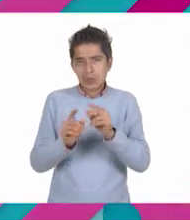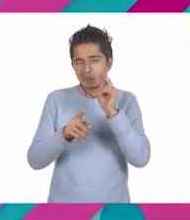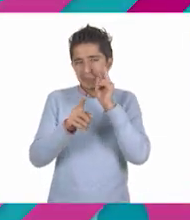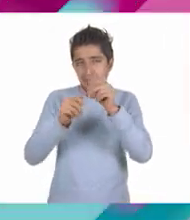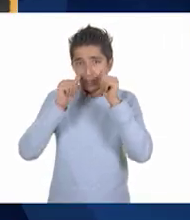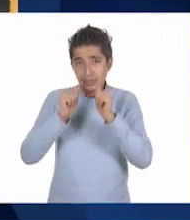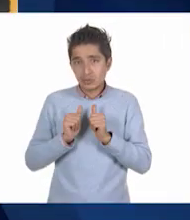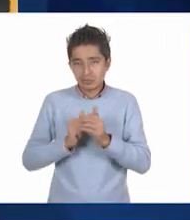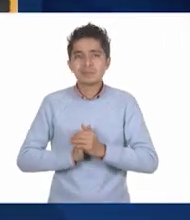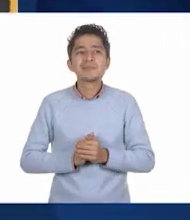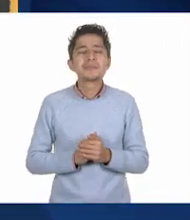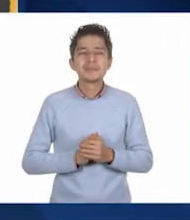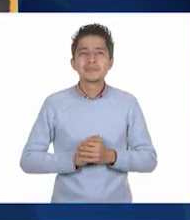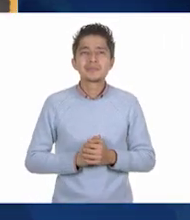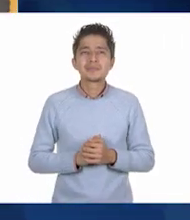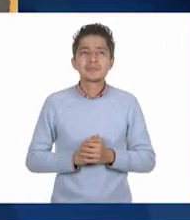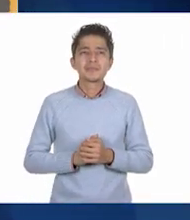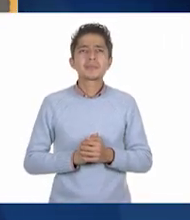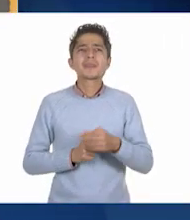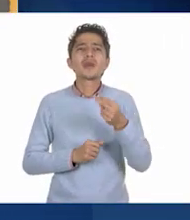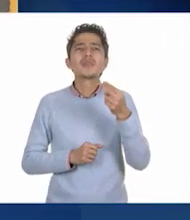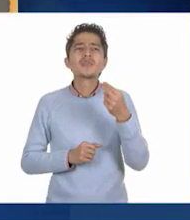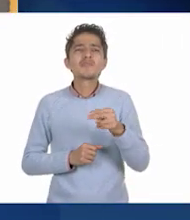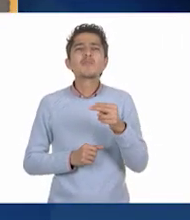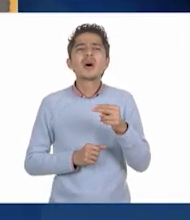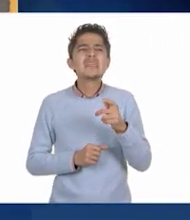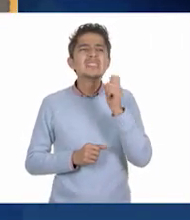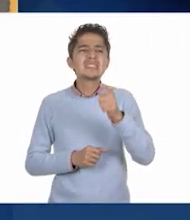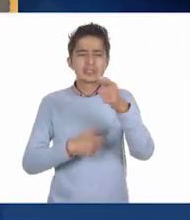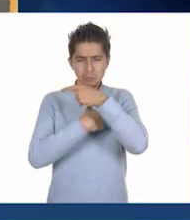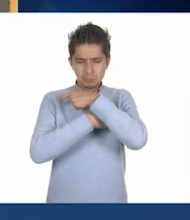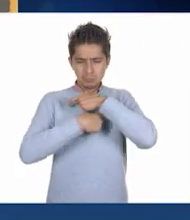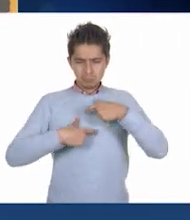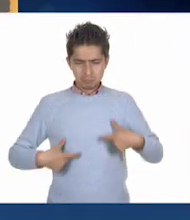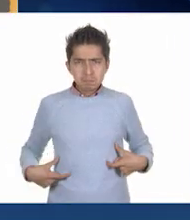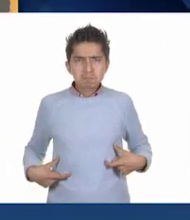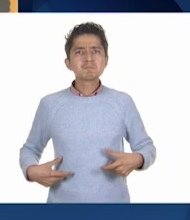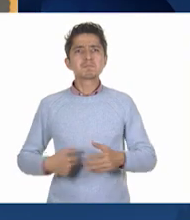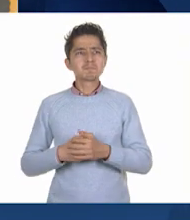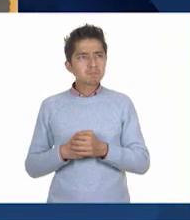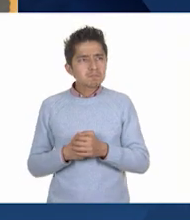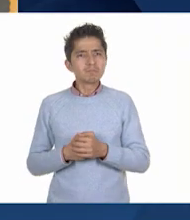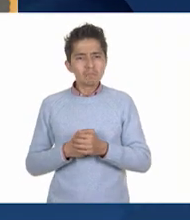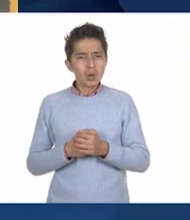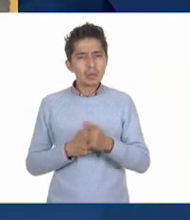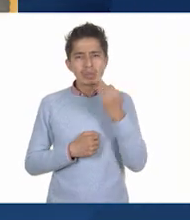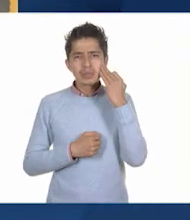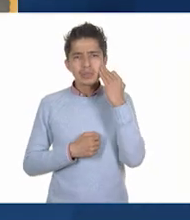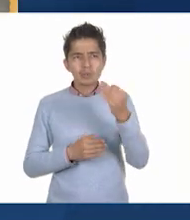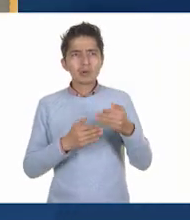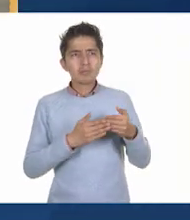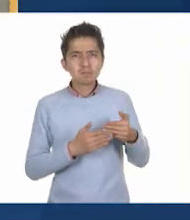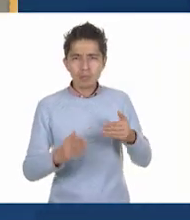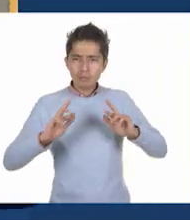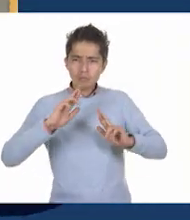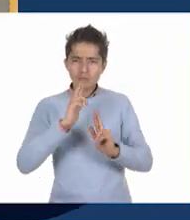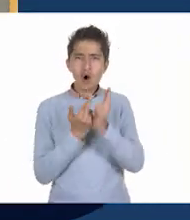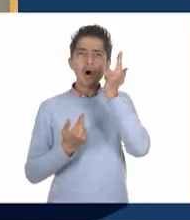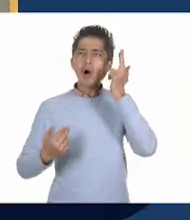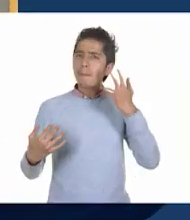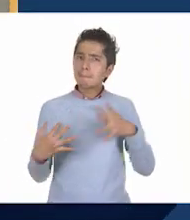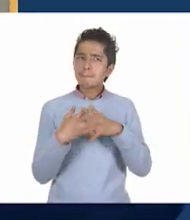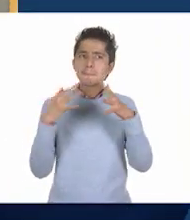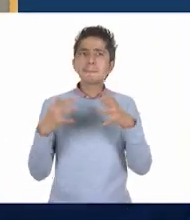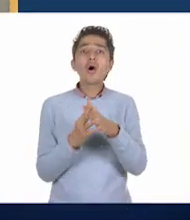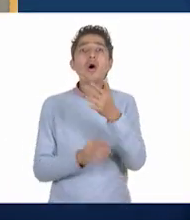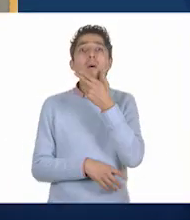atención. El nombre de Pancho Villa, apenas unos días después del alzarse de la revolución, es